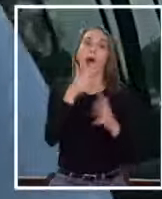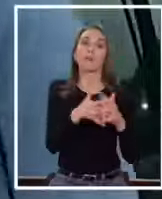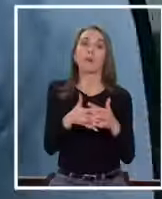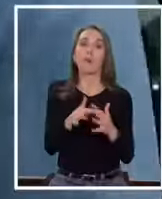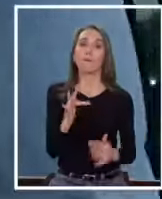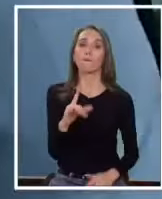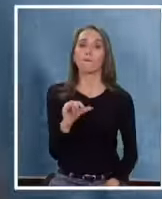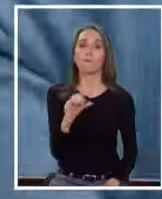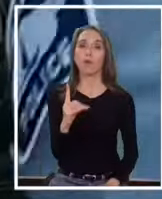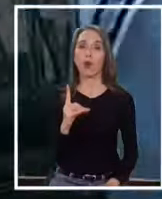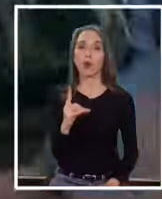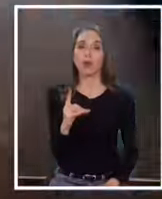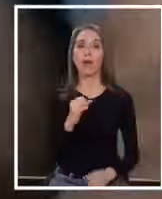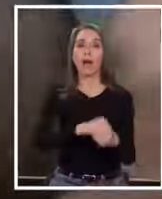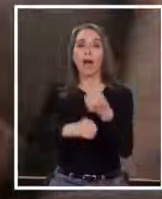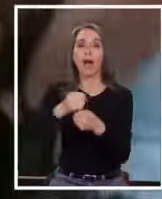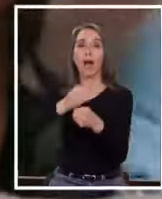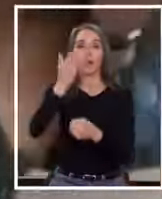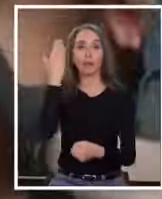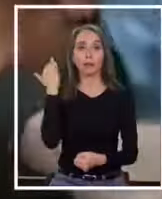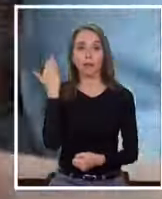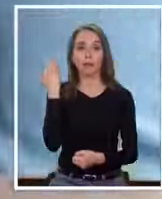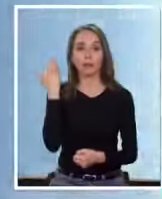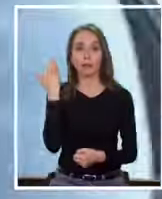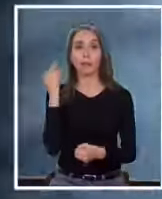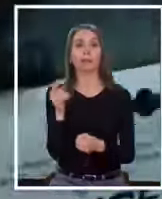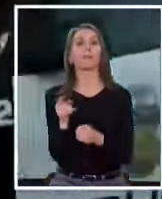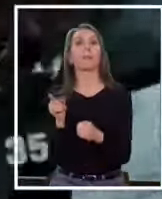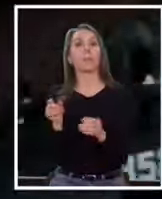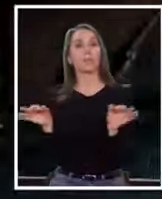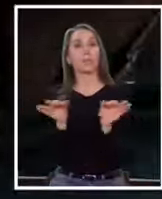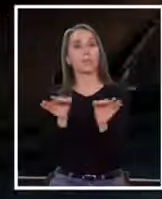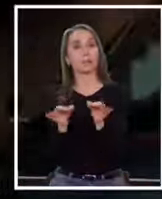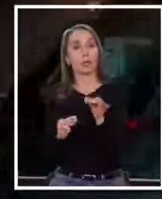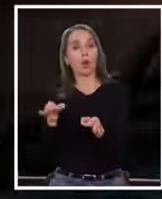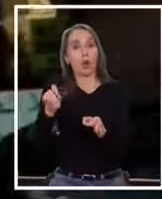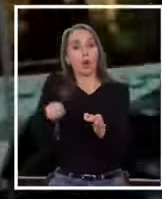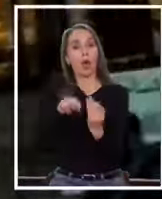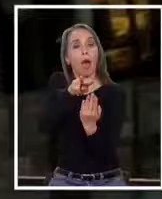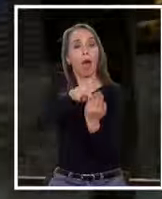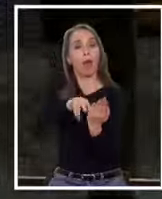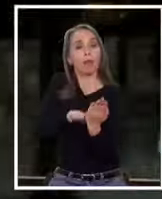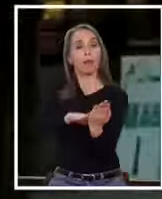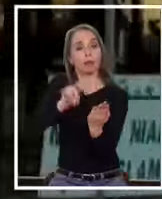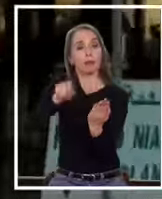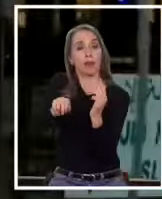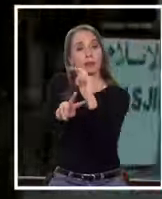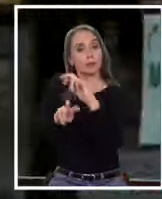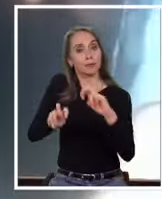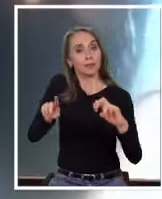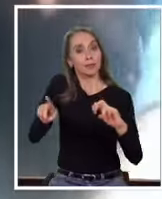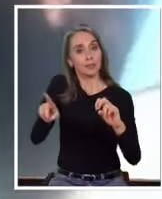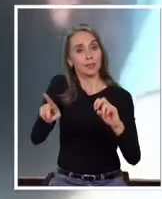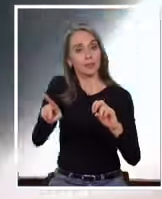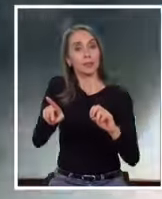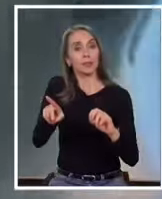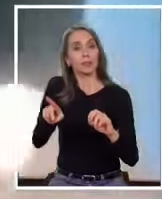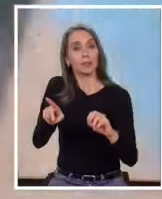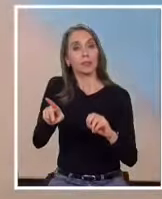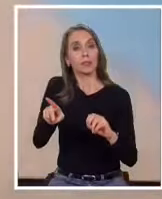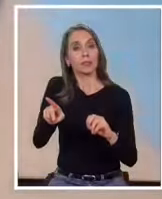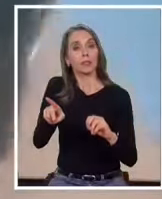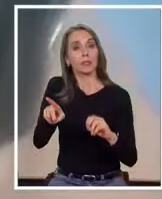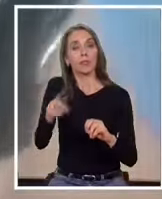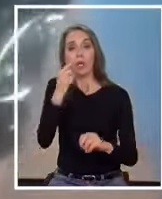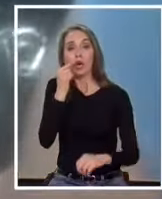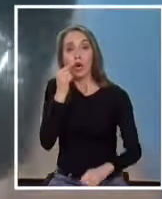George Floyd. Hecho ocurrido el año pasado. Según explicó el juez de este caso, el hecho de que no